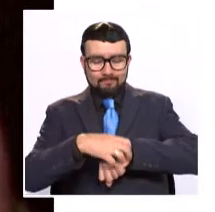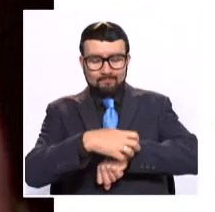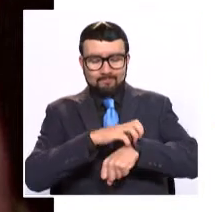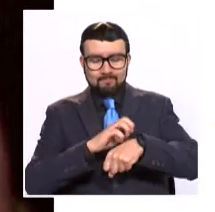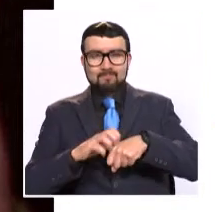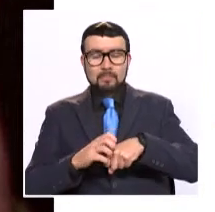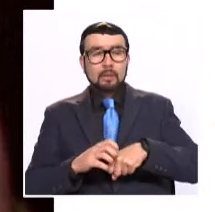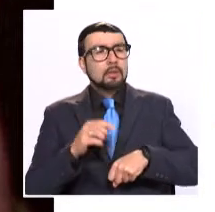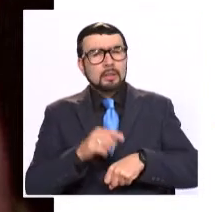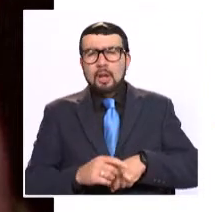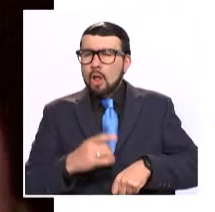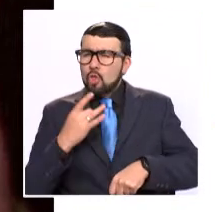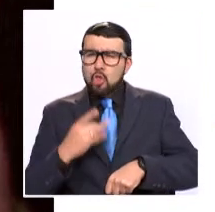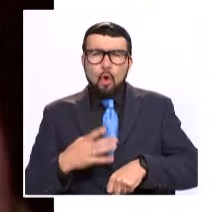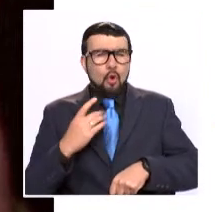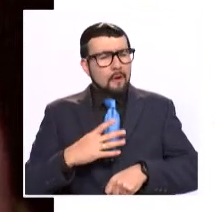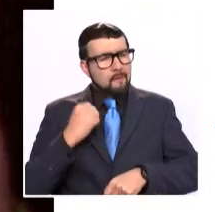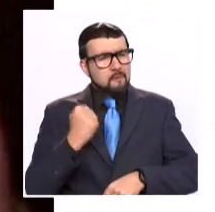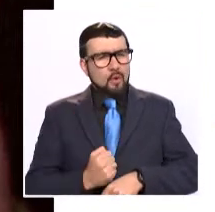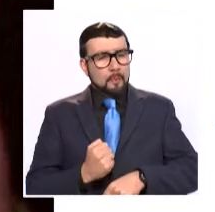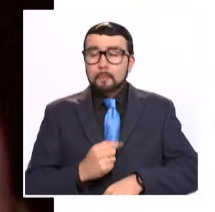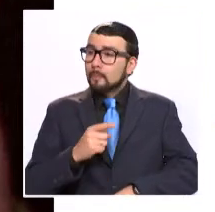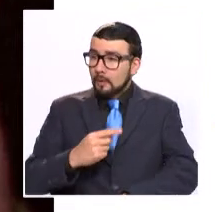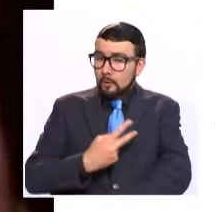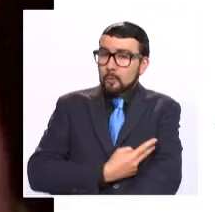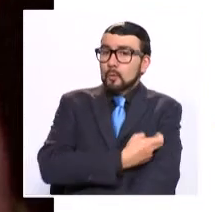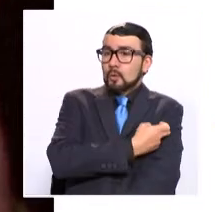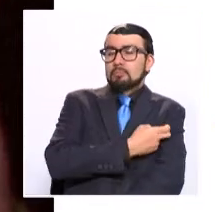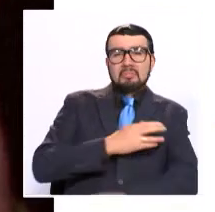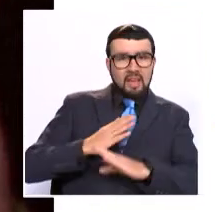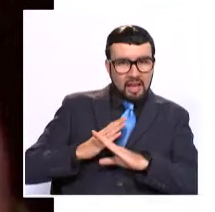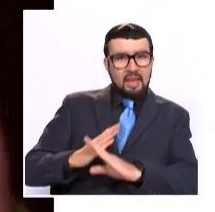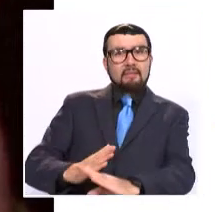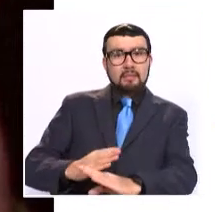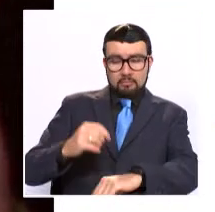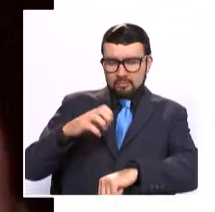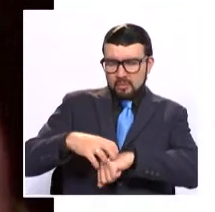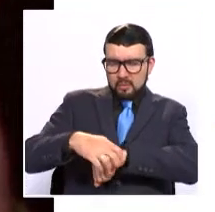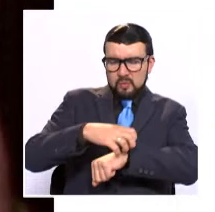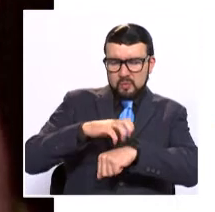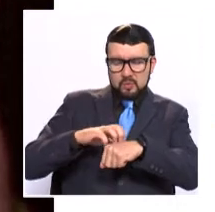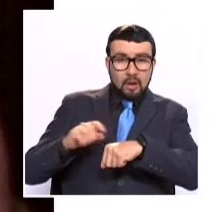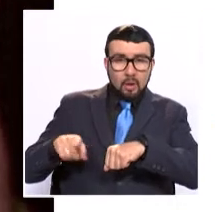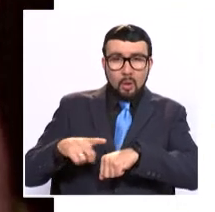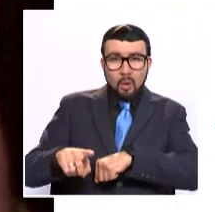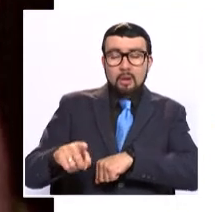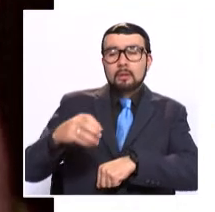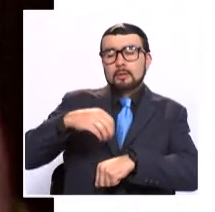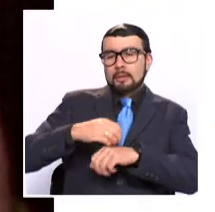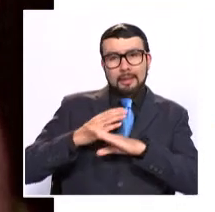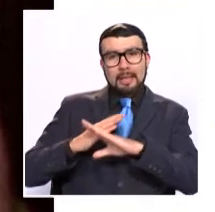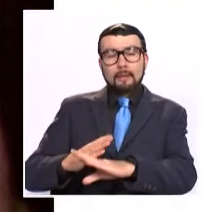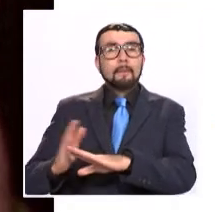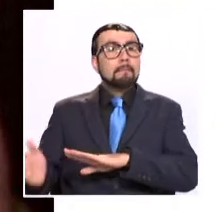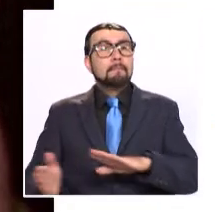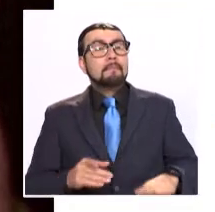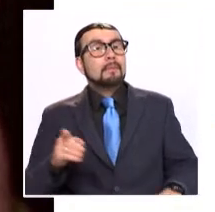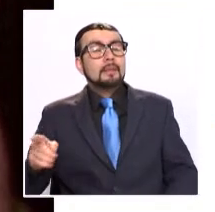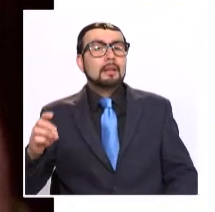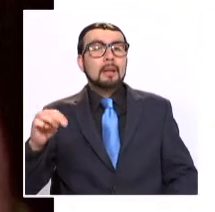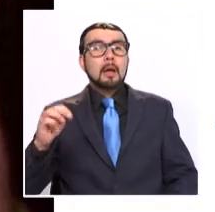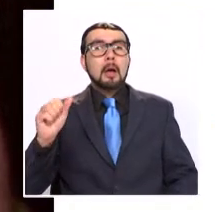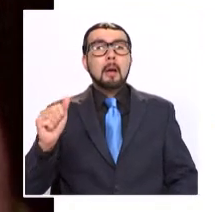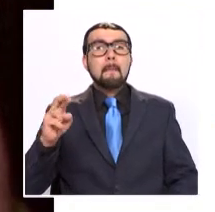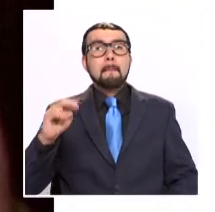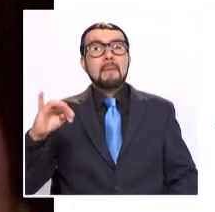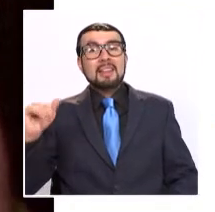lo que produce es un dolor intenso. ¿Y la vacuna puede prevenir esto? Y la vacuna lo que hace es prevenir la aparición de esa culebrilla. María Teresa, dice Alba Lucía, ¿por